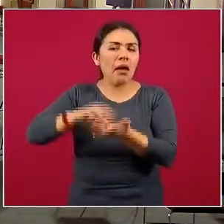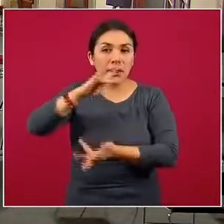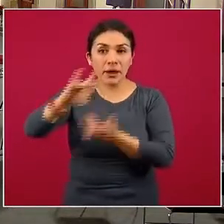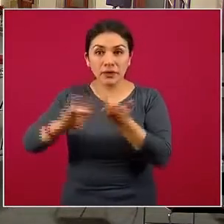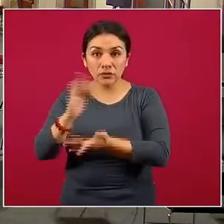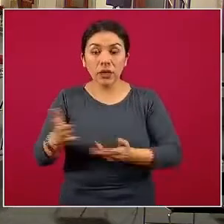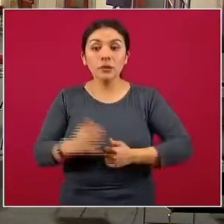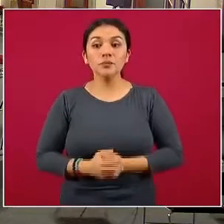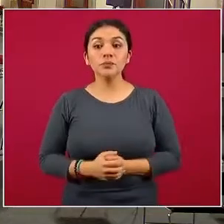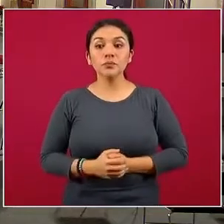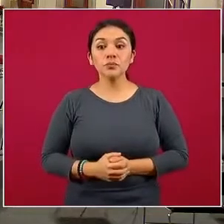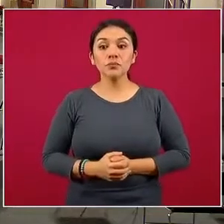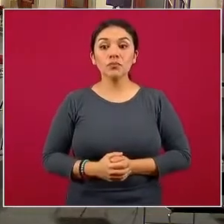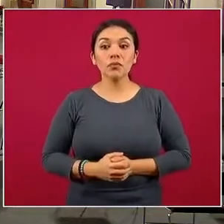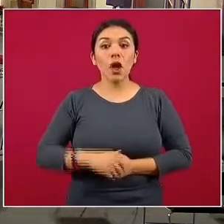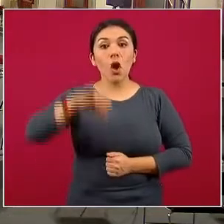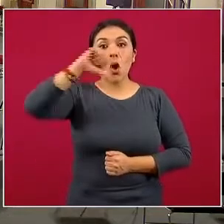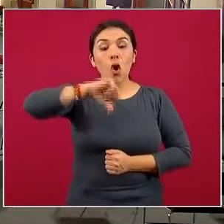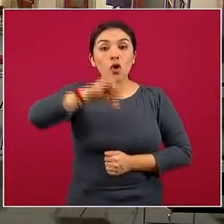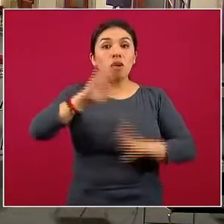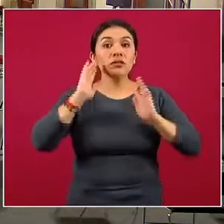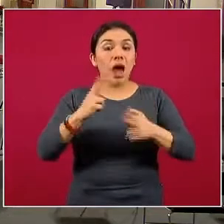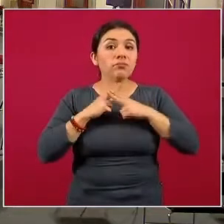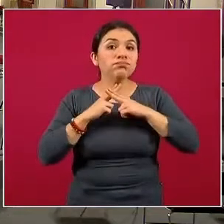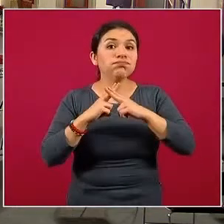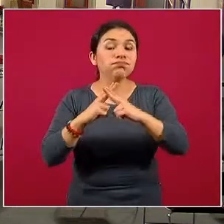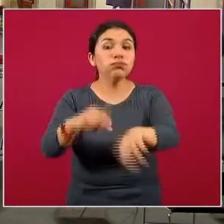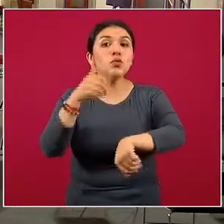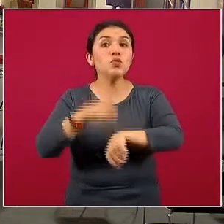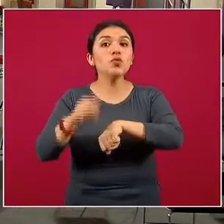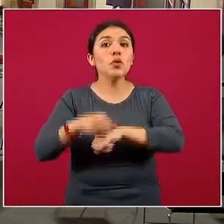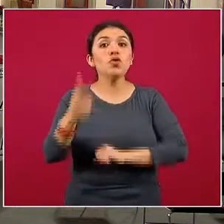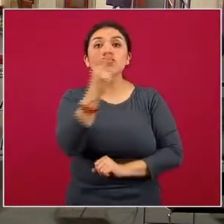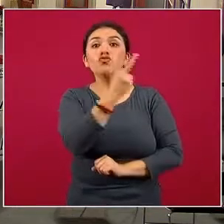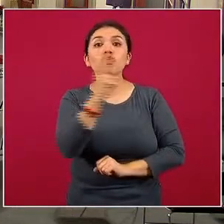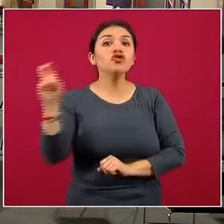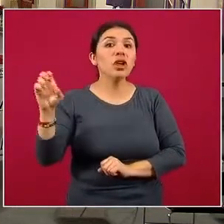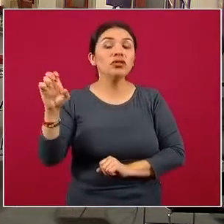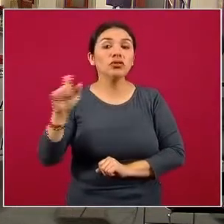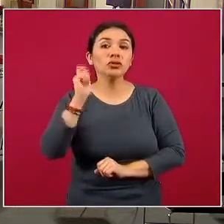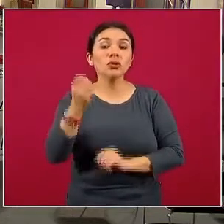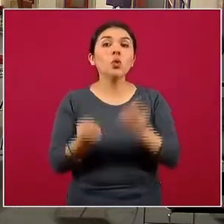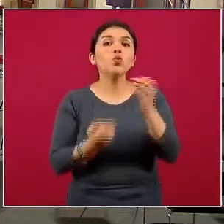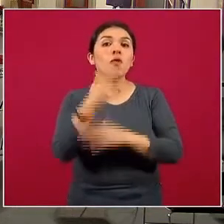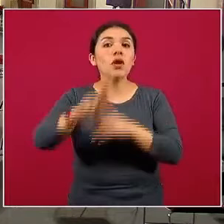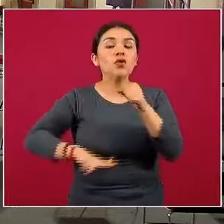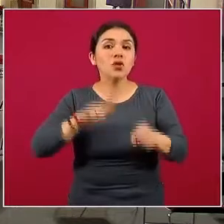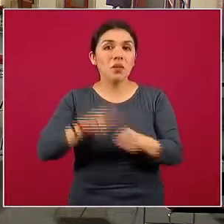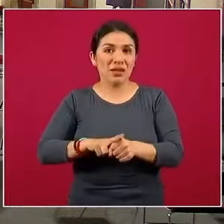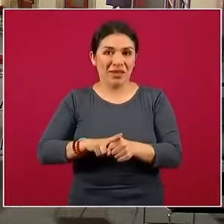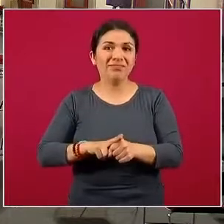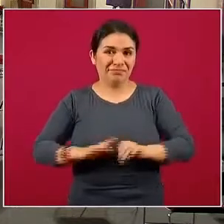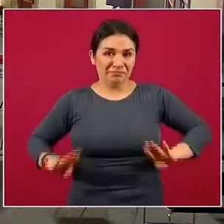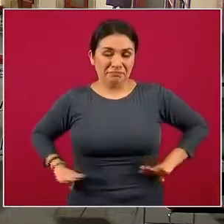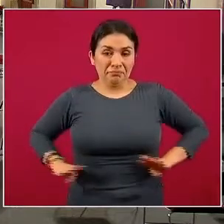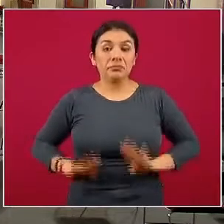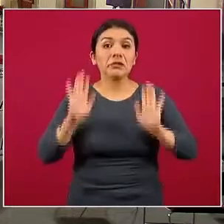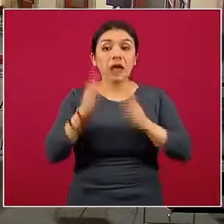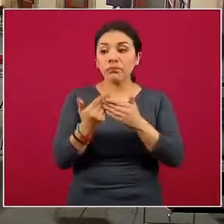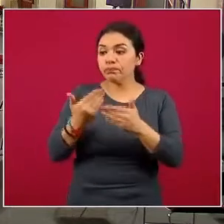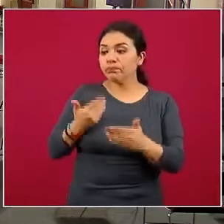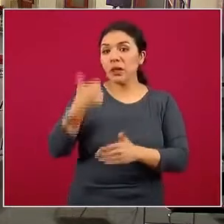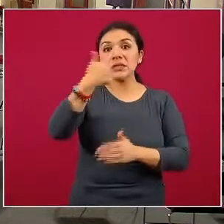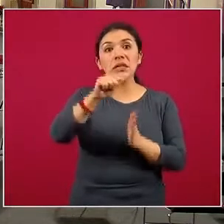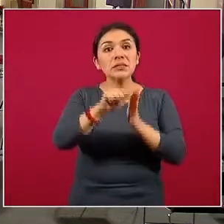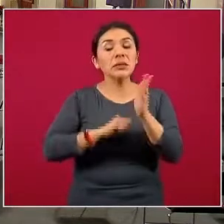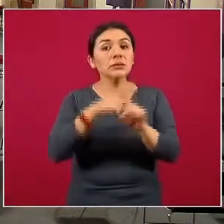sociales. Estamos el día de hoy cumpliendo justo el número 200 de la nueva normalidad, ya 6 meses y